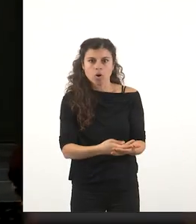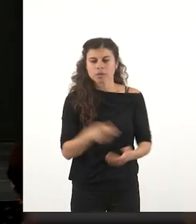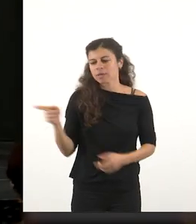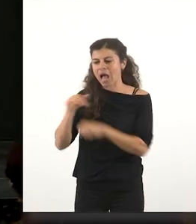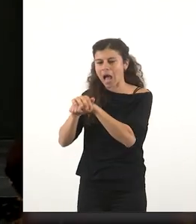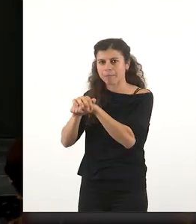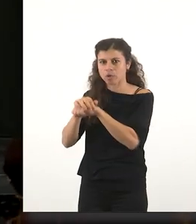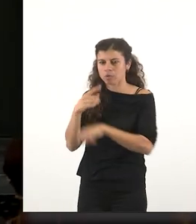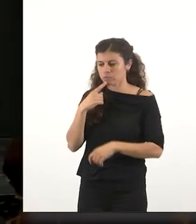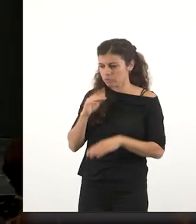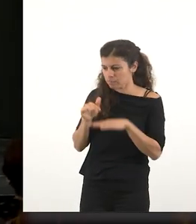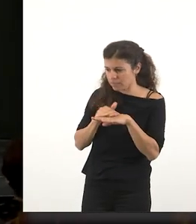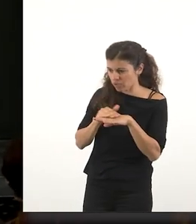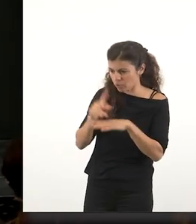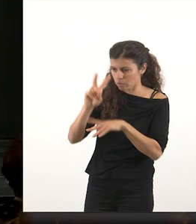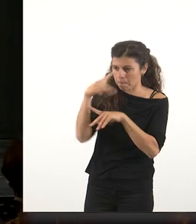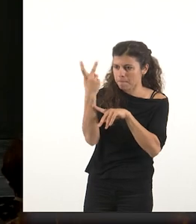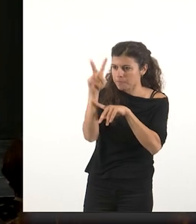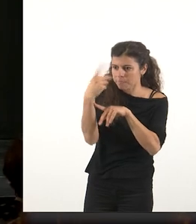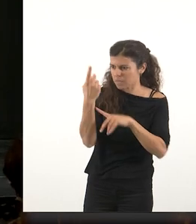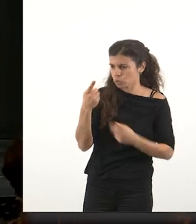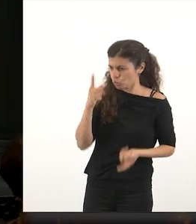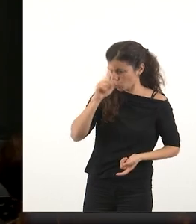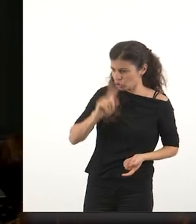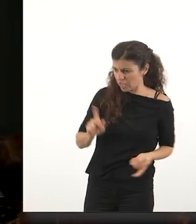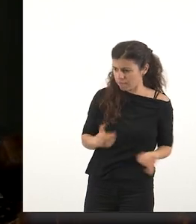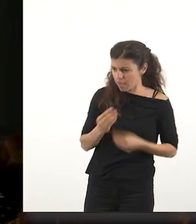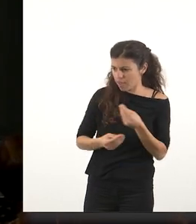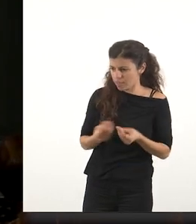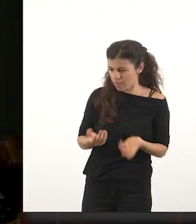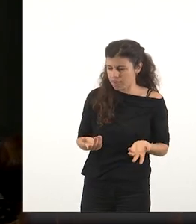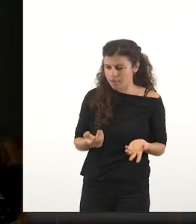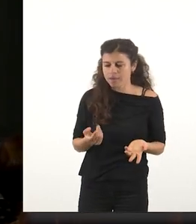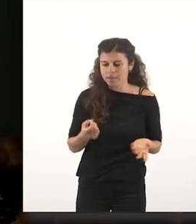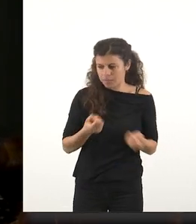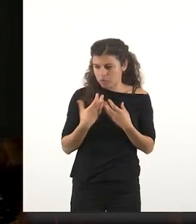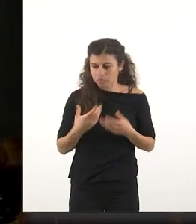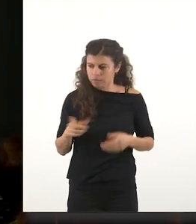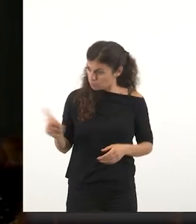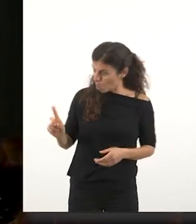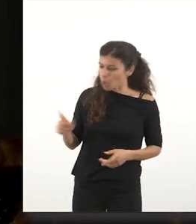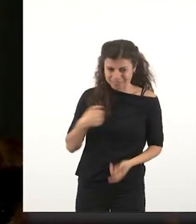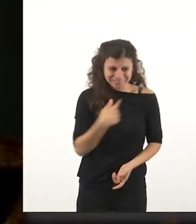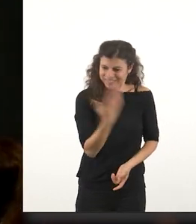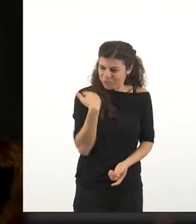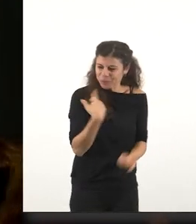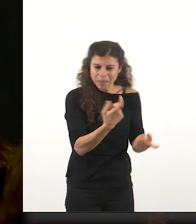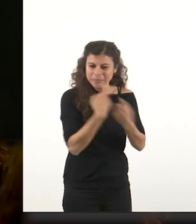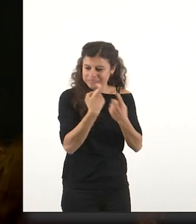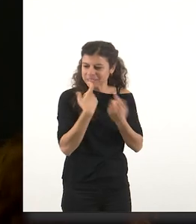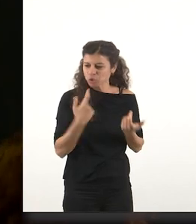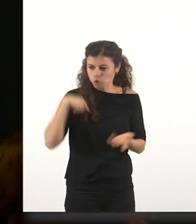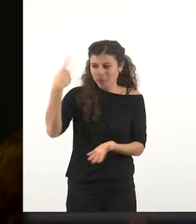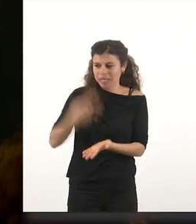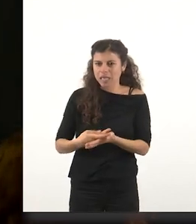tío. Ese paso no puedo hacerlo porque me hubiera contado. ¿No te lo ha contado? Anda ya, nene. Por otro día me lo enseñó, que yo me caí tal y que este no sabía